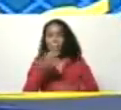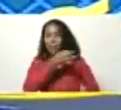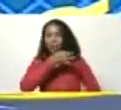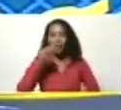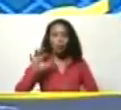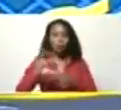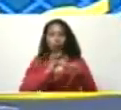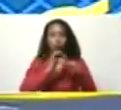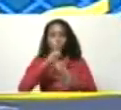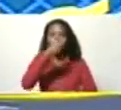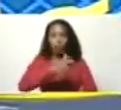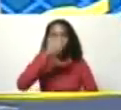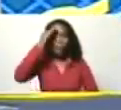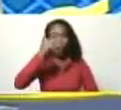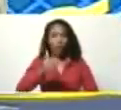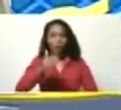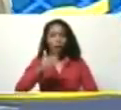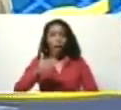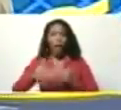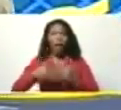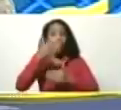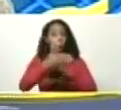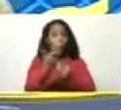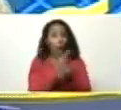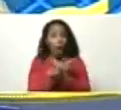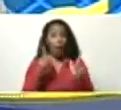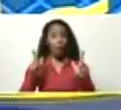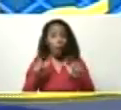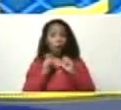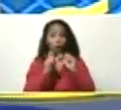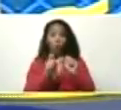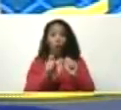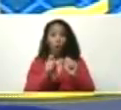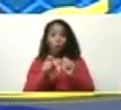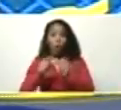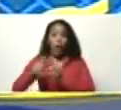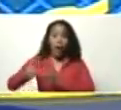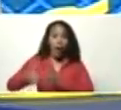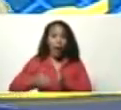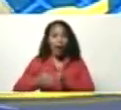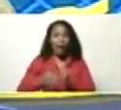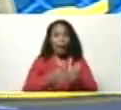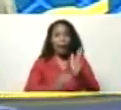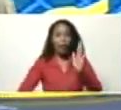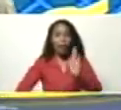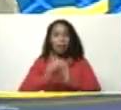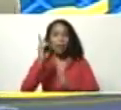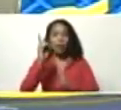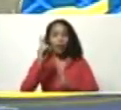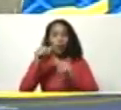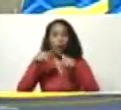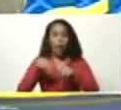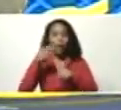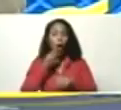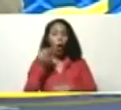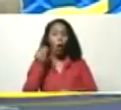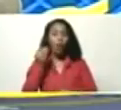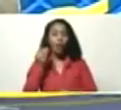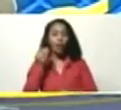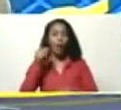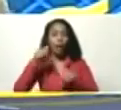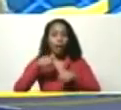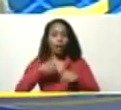unión cívico-militar y luego libre ha seguido su transcurso, su desarrollo. Esta niña, esta muchacha que está